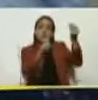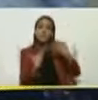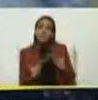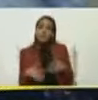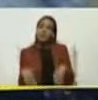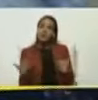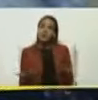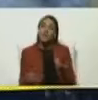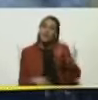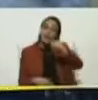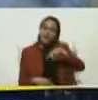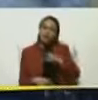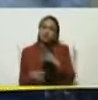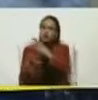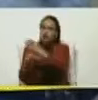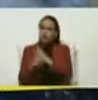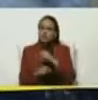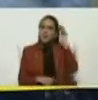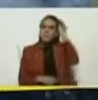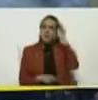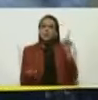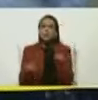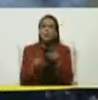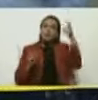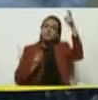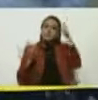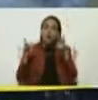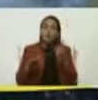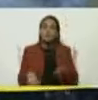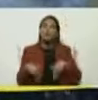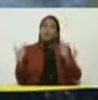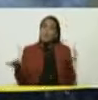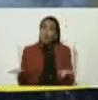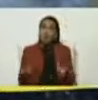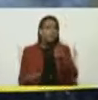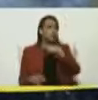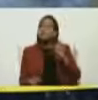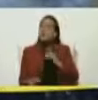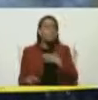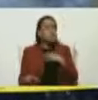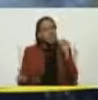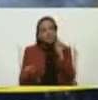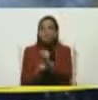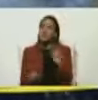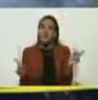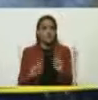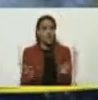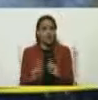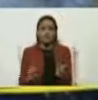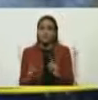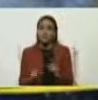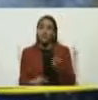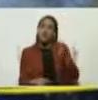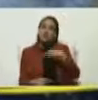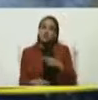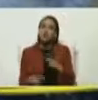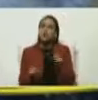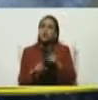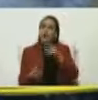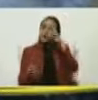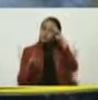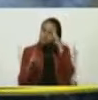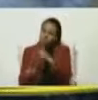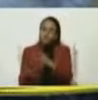que hayamos tenido un maestro como él. Por eso no le podemos fallar a su ejemplo, a